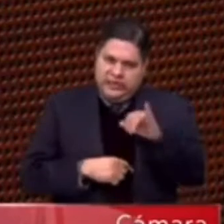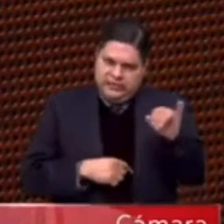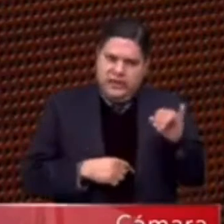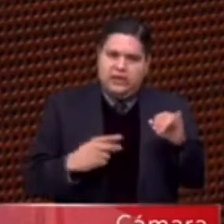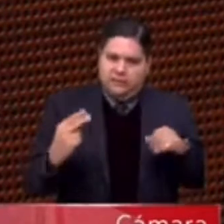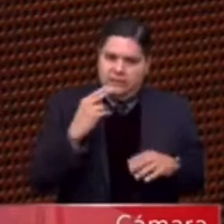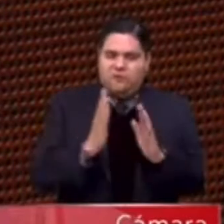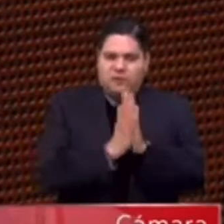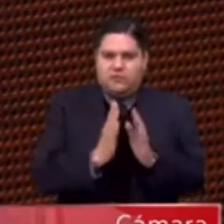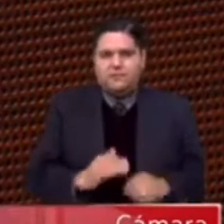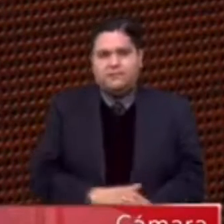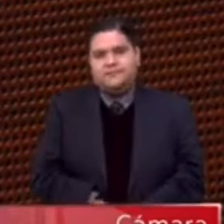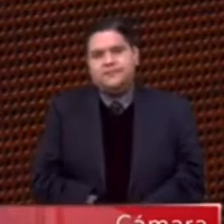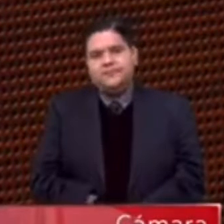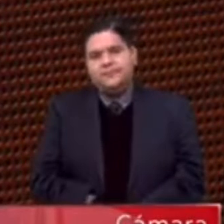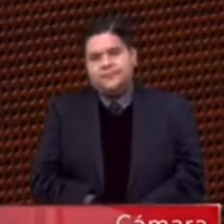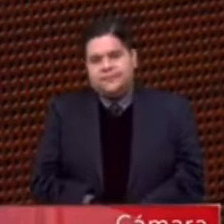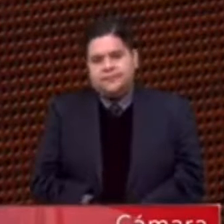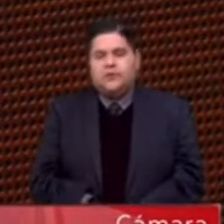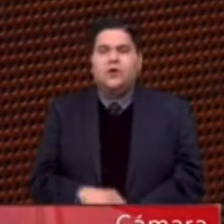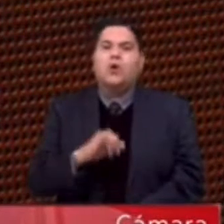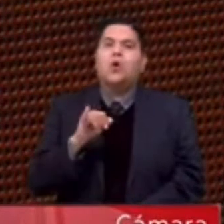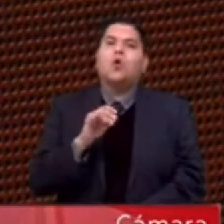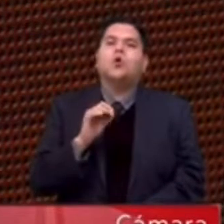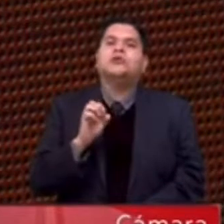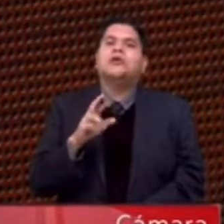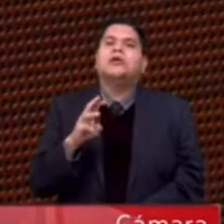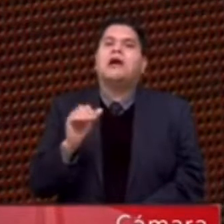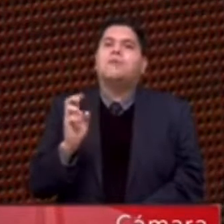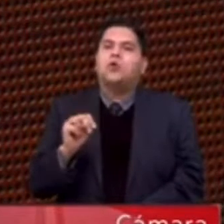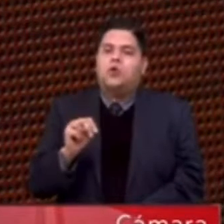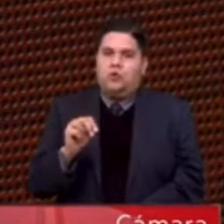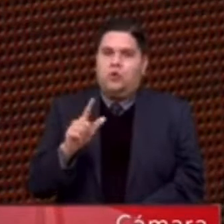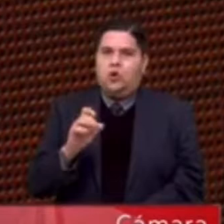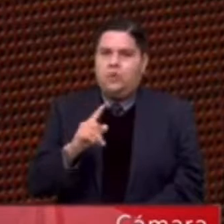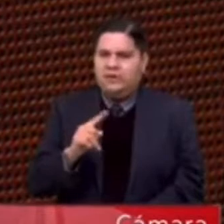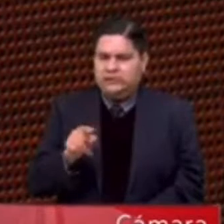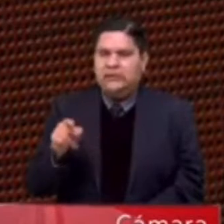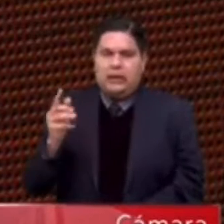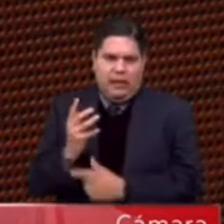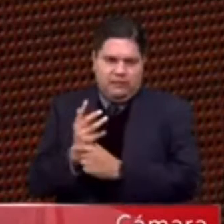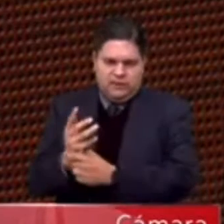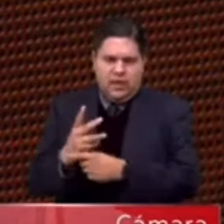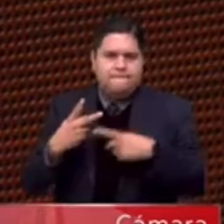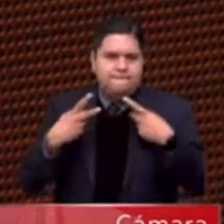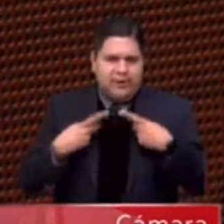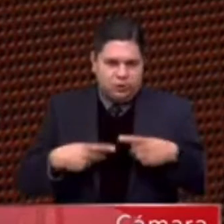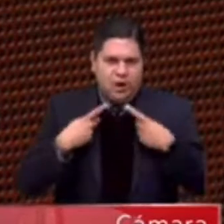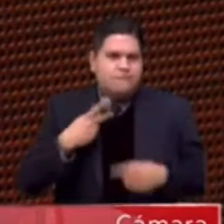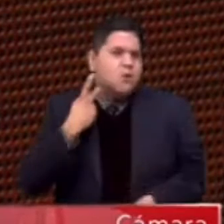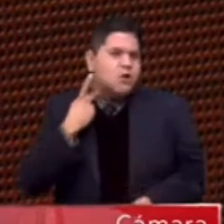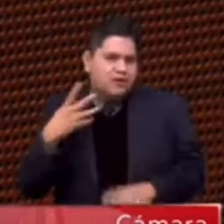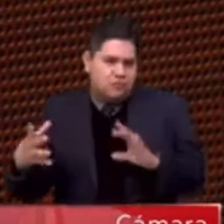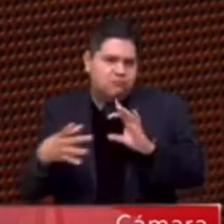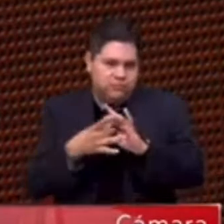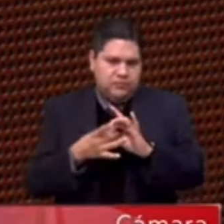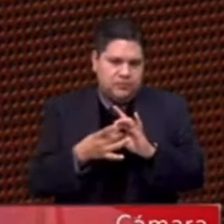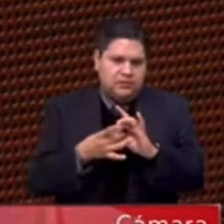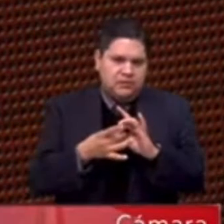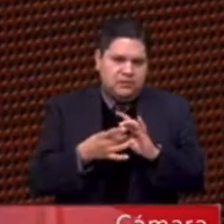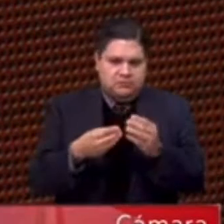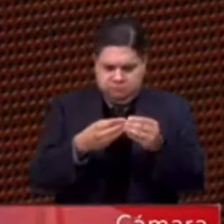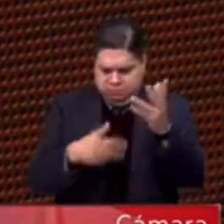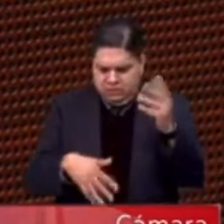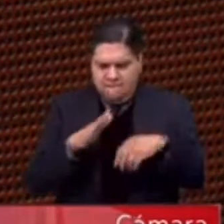Yo quiero decir, si José Ramón López Beltrán es una persona políticamente expuesta, ahí vas, hay más